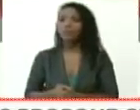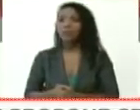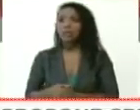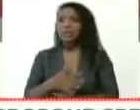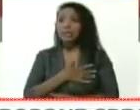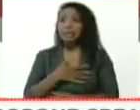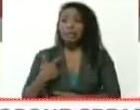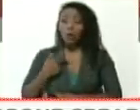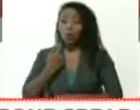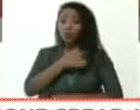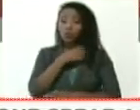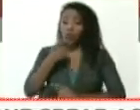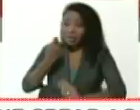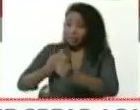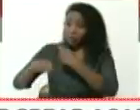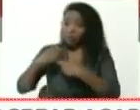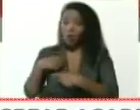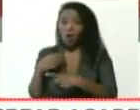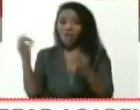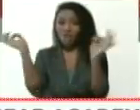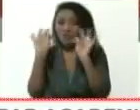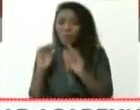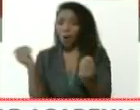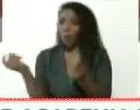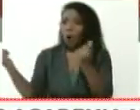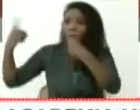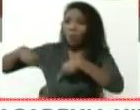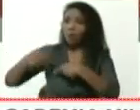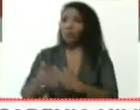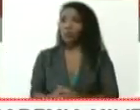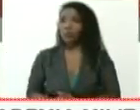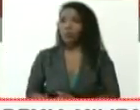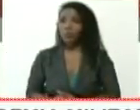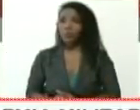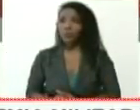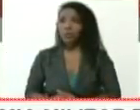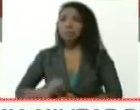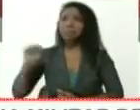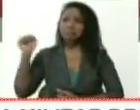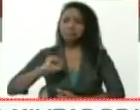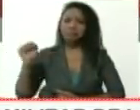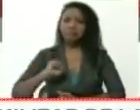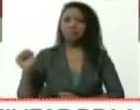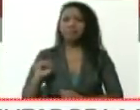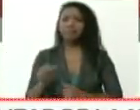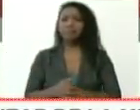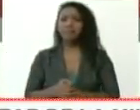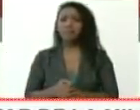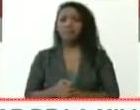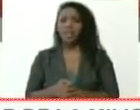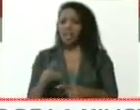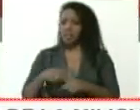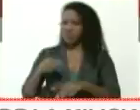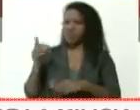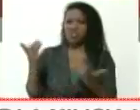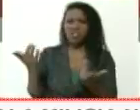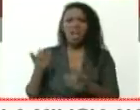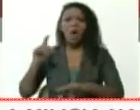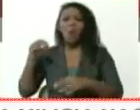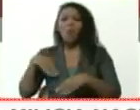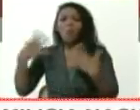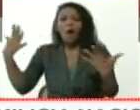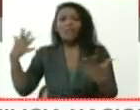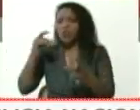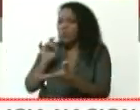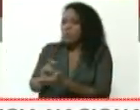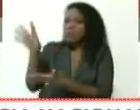que negociáramos los términos de la rendición. Sí, pero me decía: ¿a qué isla se va a ir a vivir Maduro?